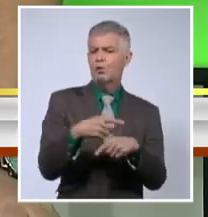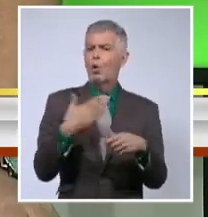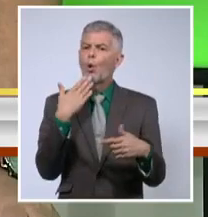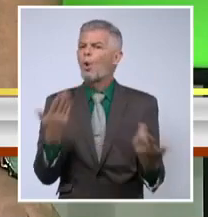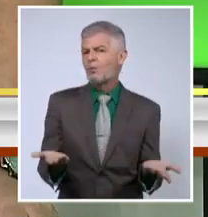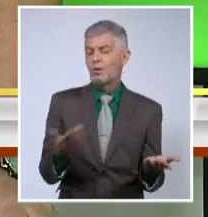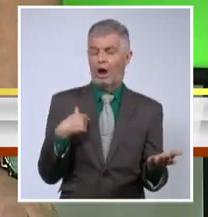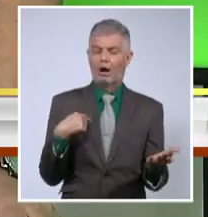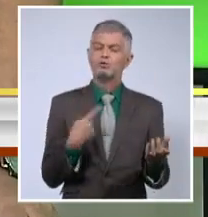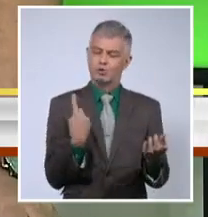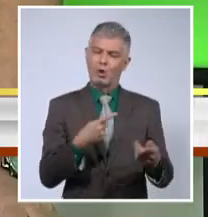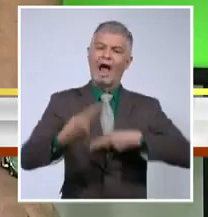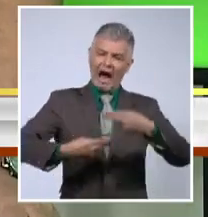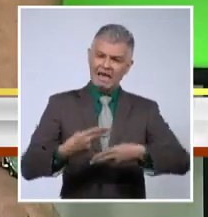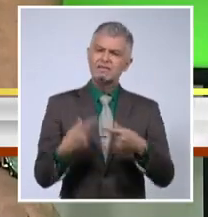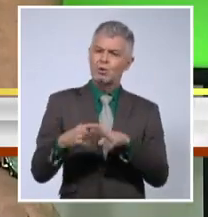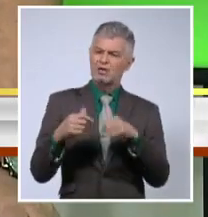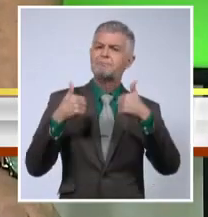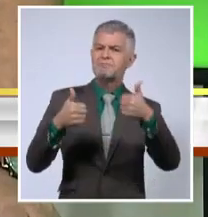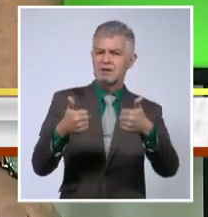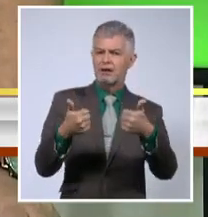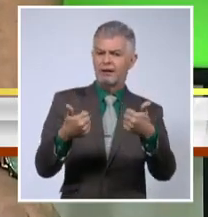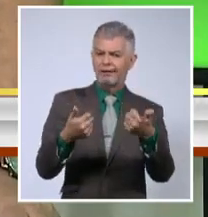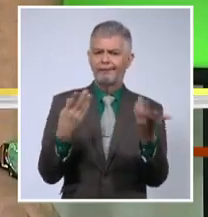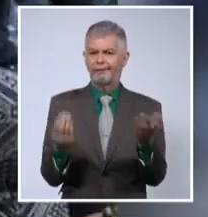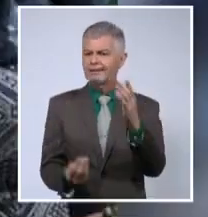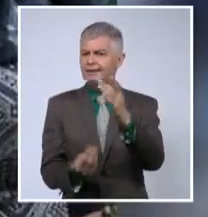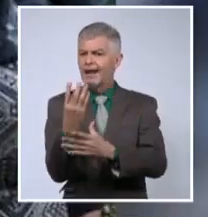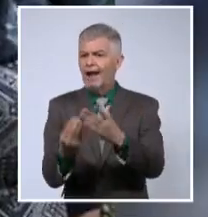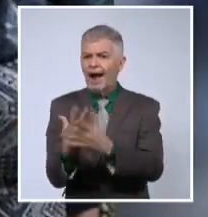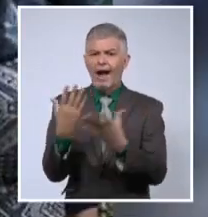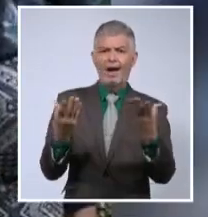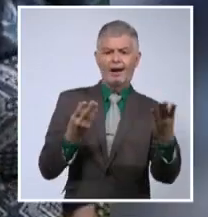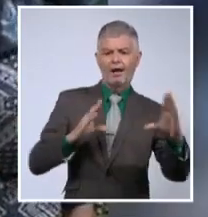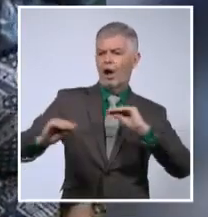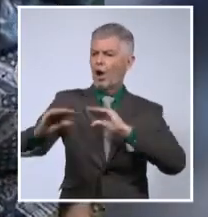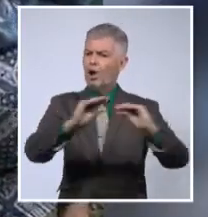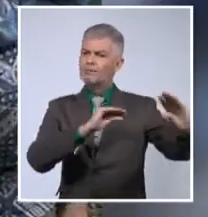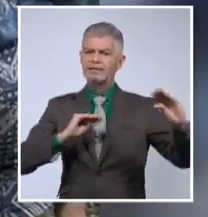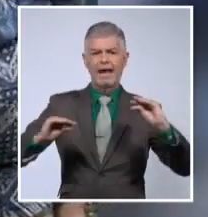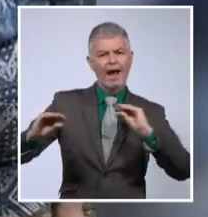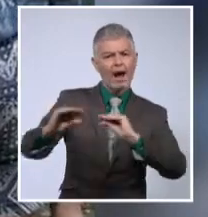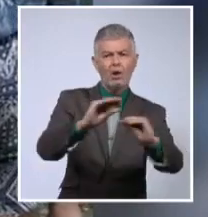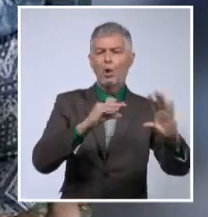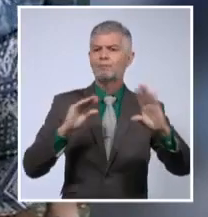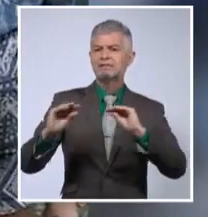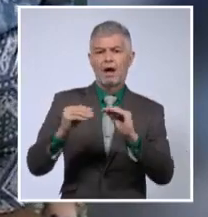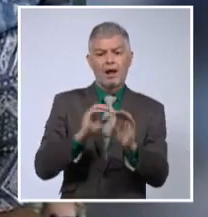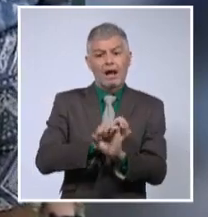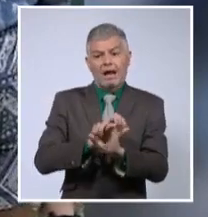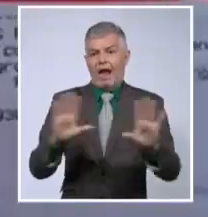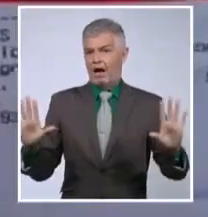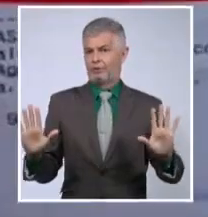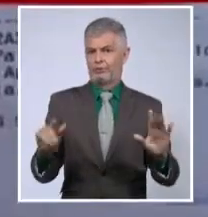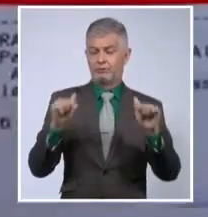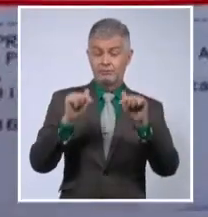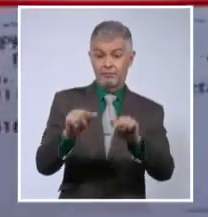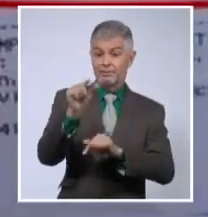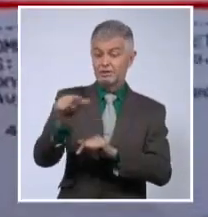bien, hay que derrotarlo creando los espacios de diálogo que no se han creado. Integrantes del llamado Movimiento San Isidro habían